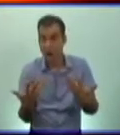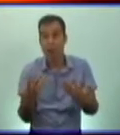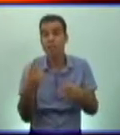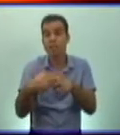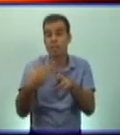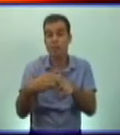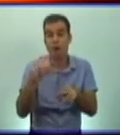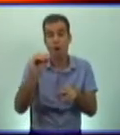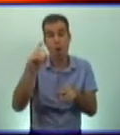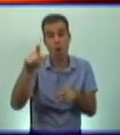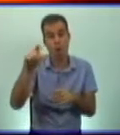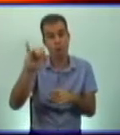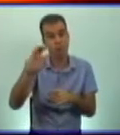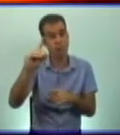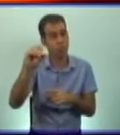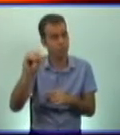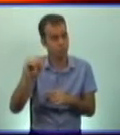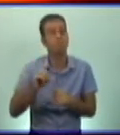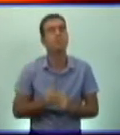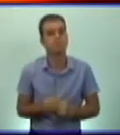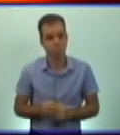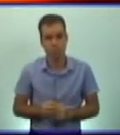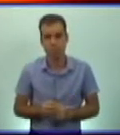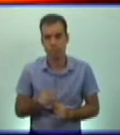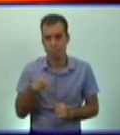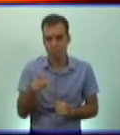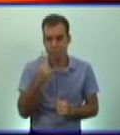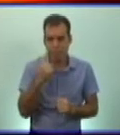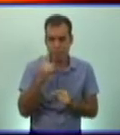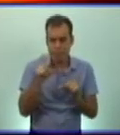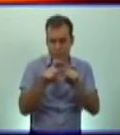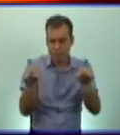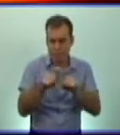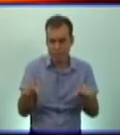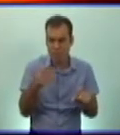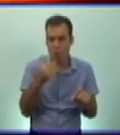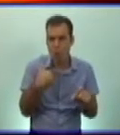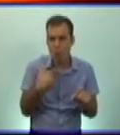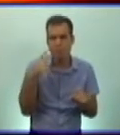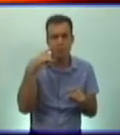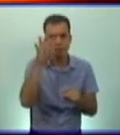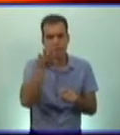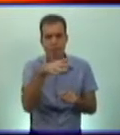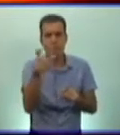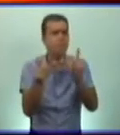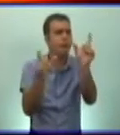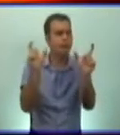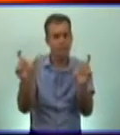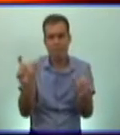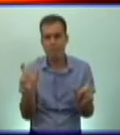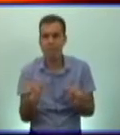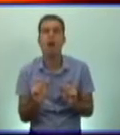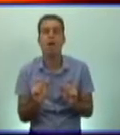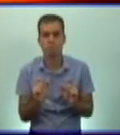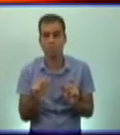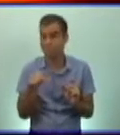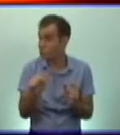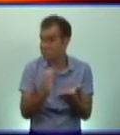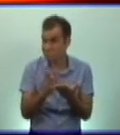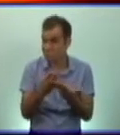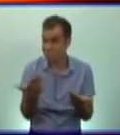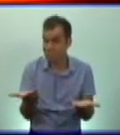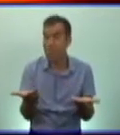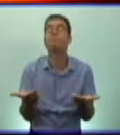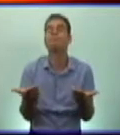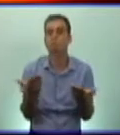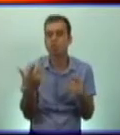hemos representado las reacciones químicas a partir de esquemas con palabras. En el día de hoy vamos a estudiar otra